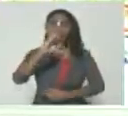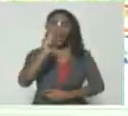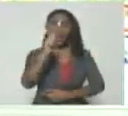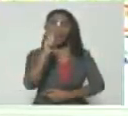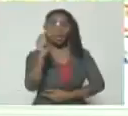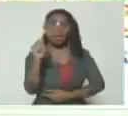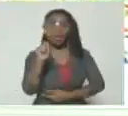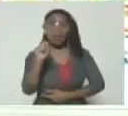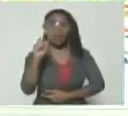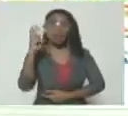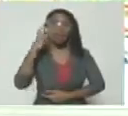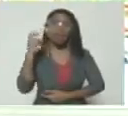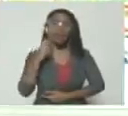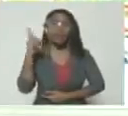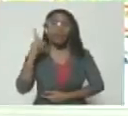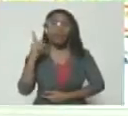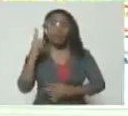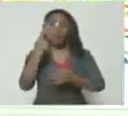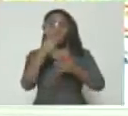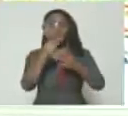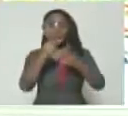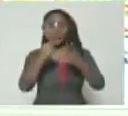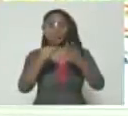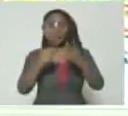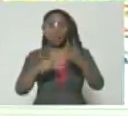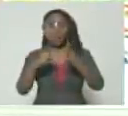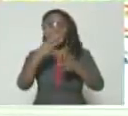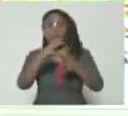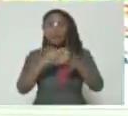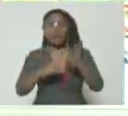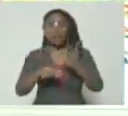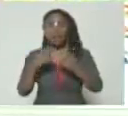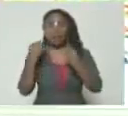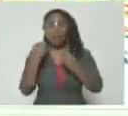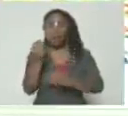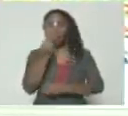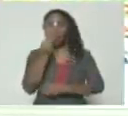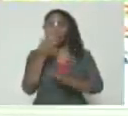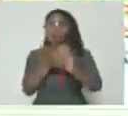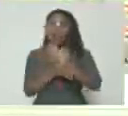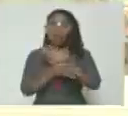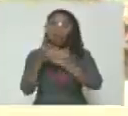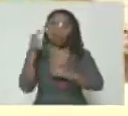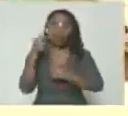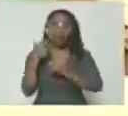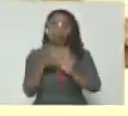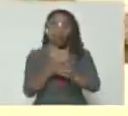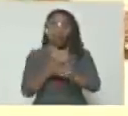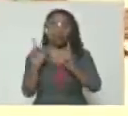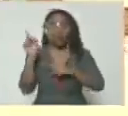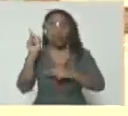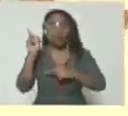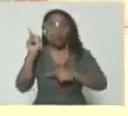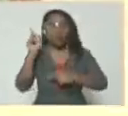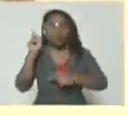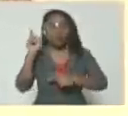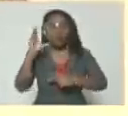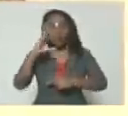pistacho, matcha tea, también igualmente, orgánico, cacao